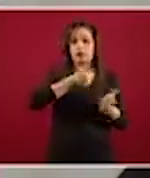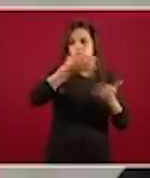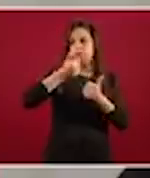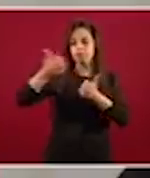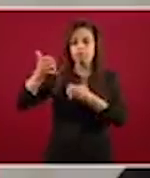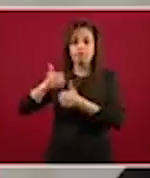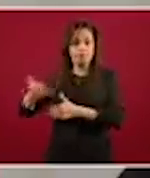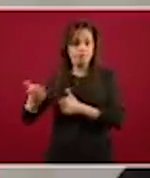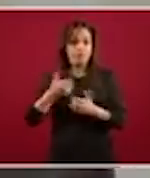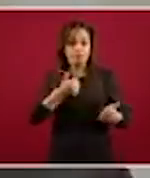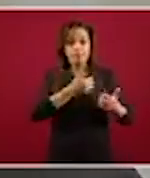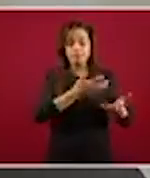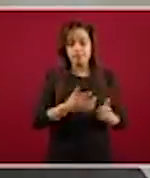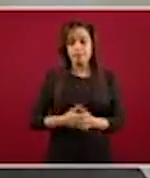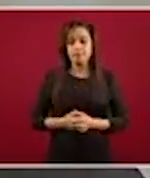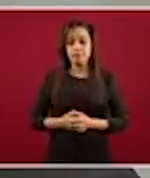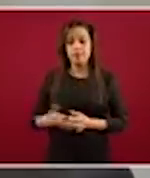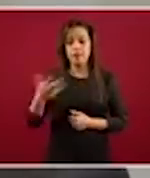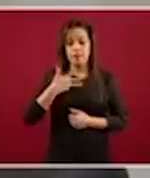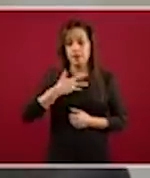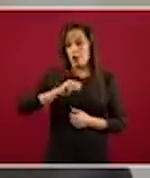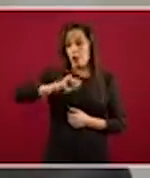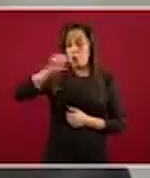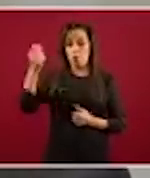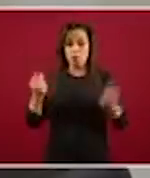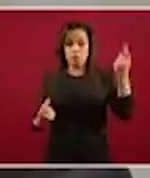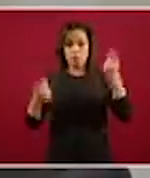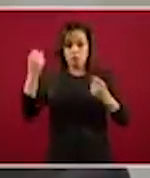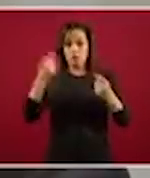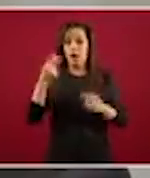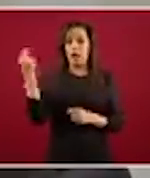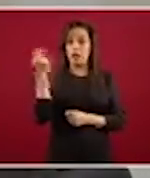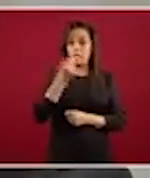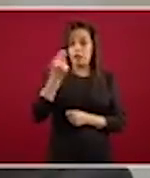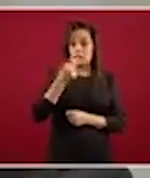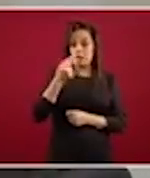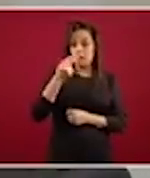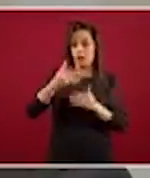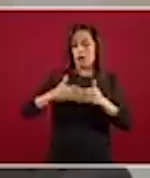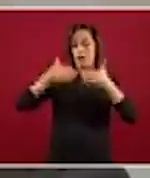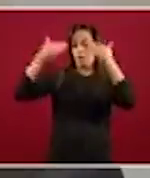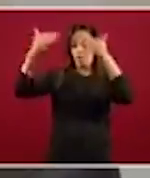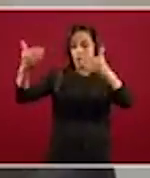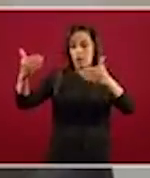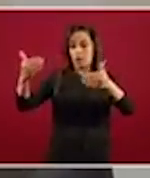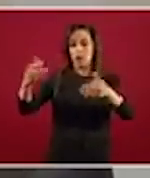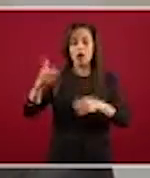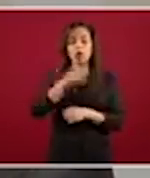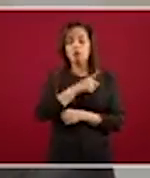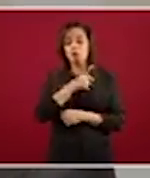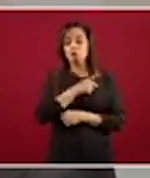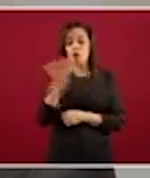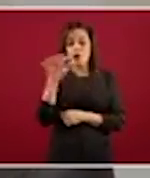Algunos otros que van a necesitar en el exterior tienen insumos y producción que solo hace México.